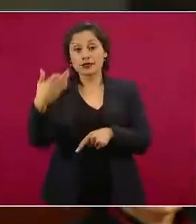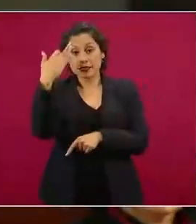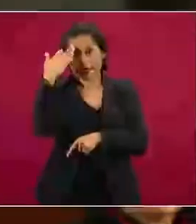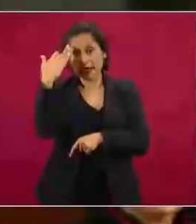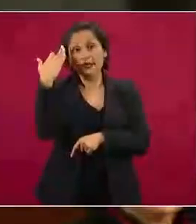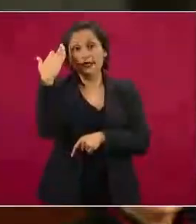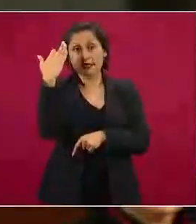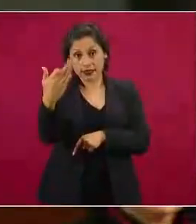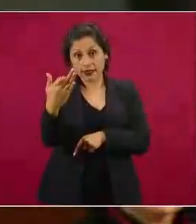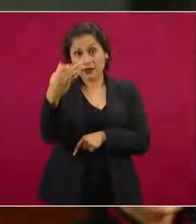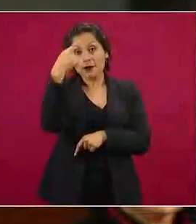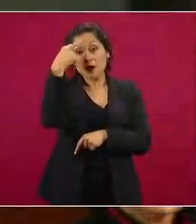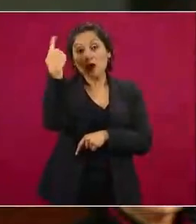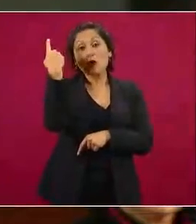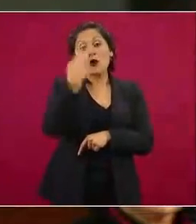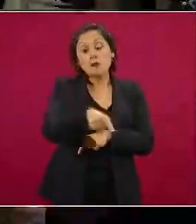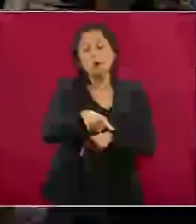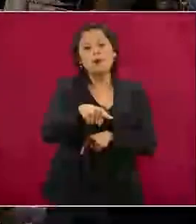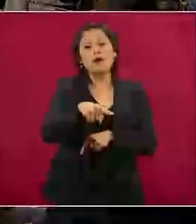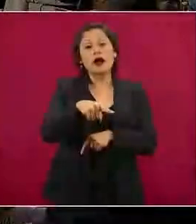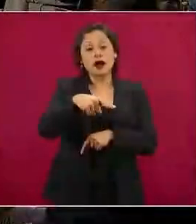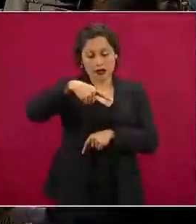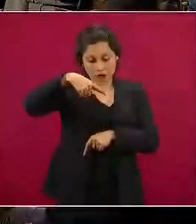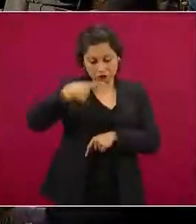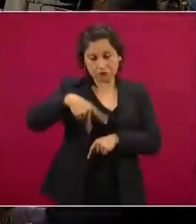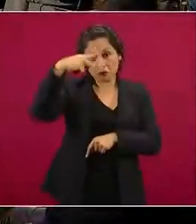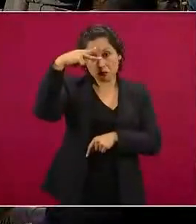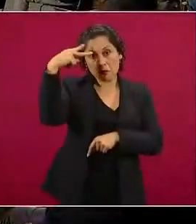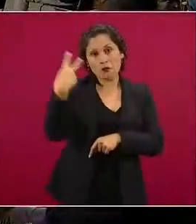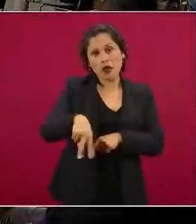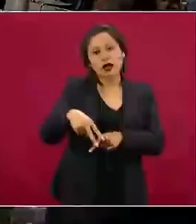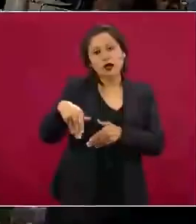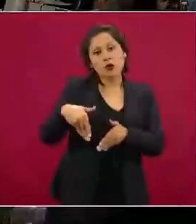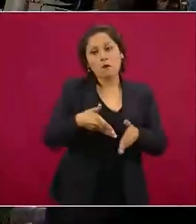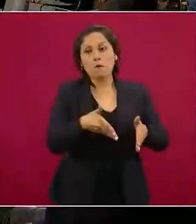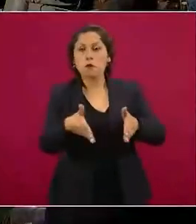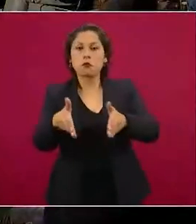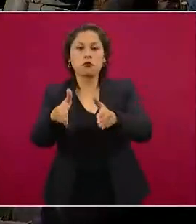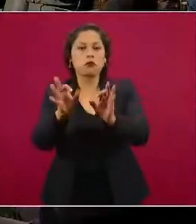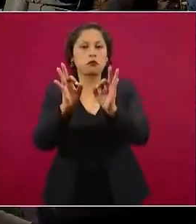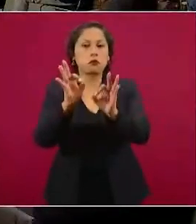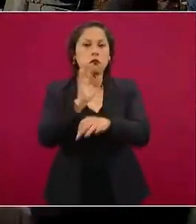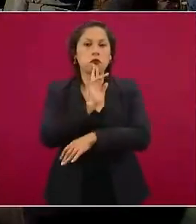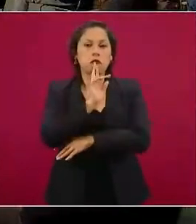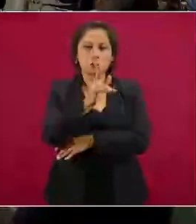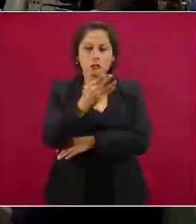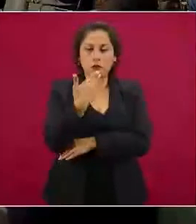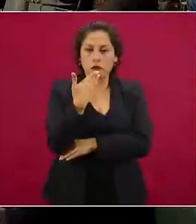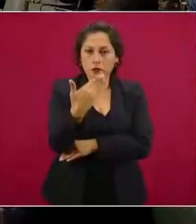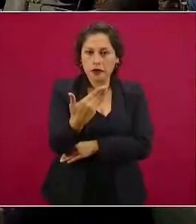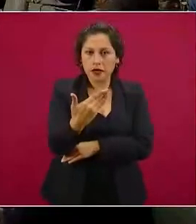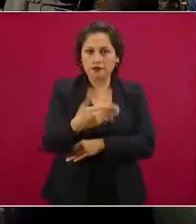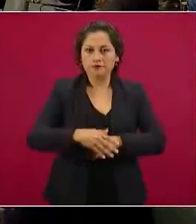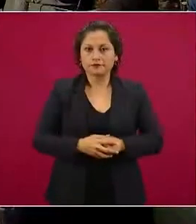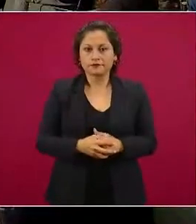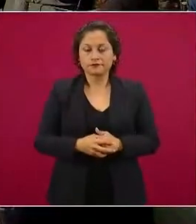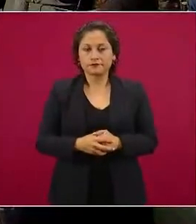verdaderamente conlleve este país hacia un buen rumbo en el barco, ¿no?